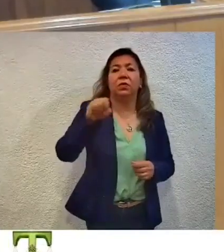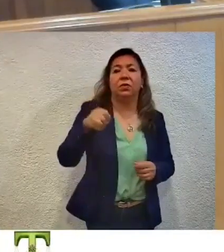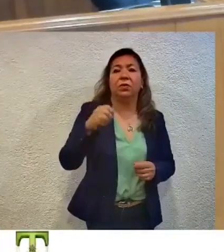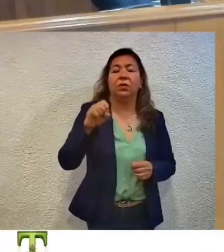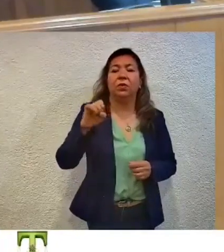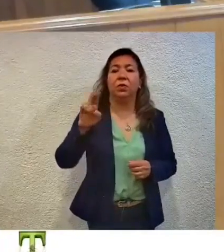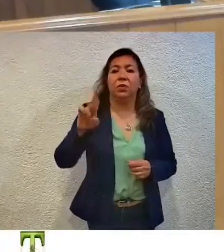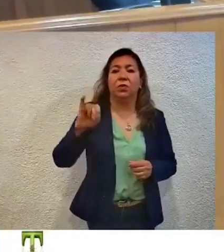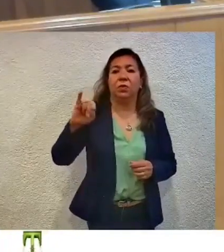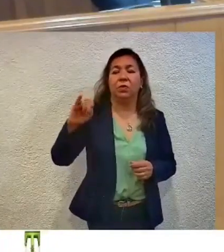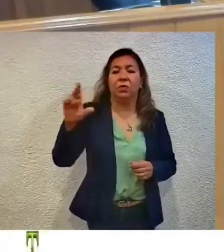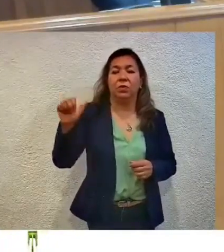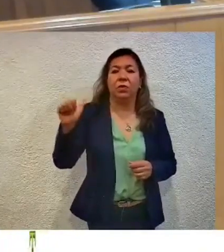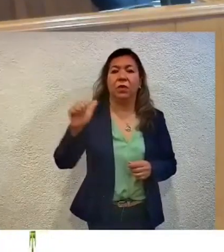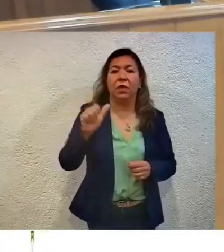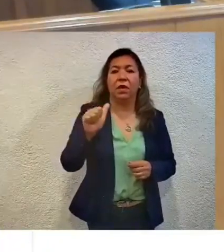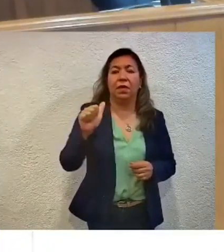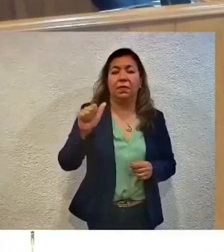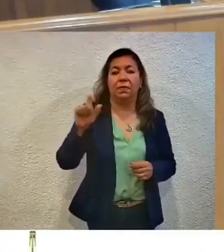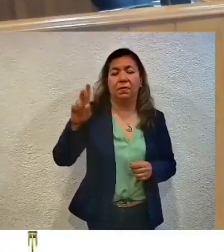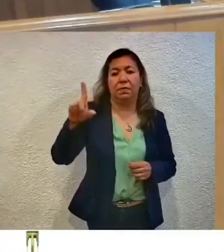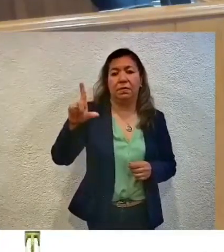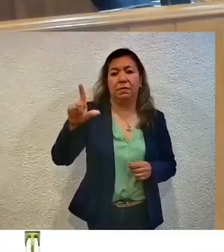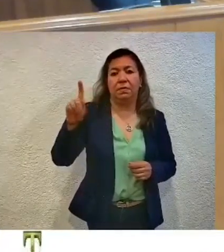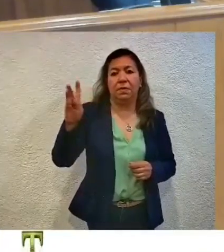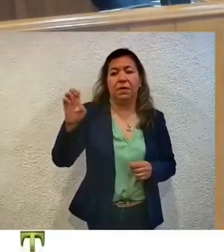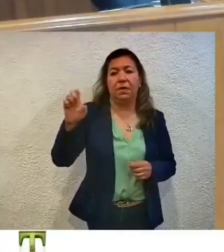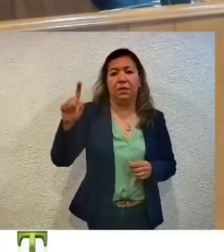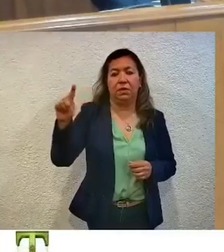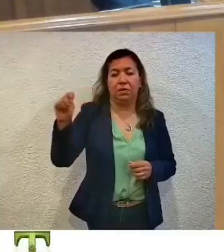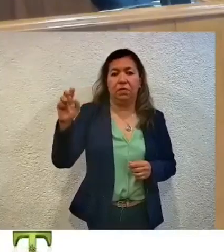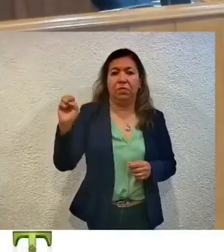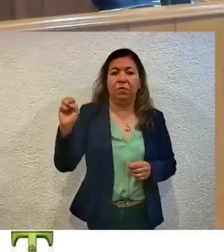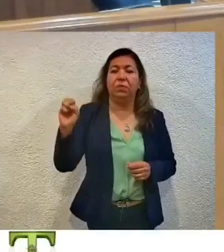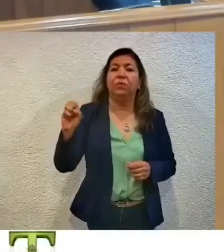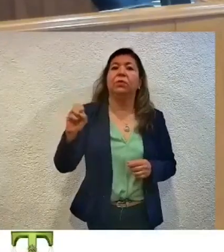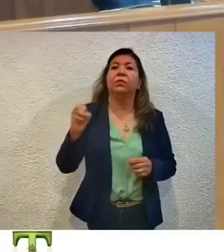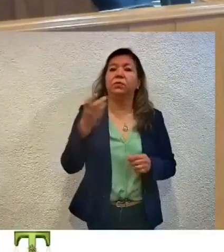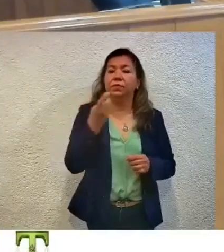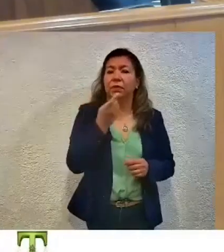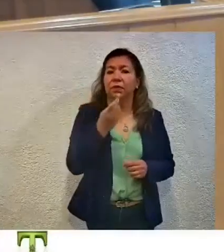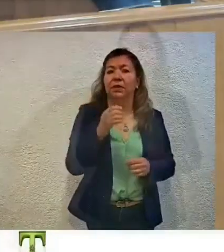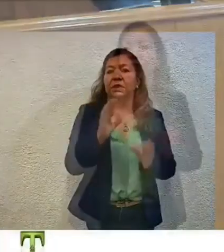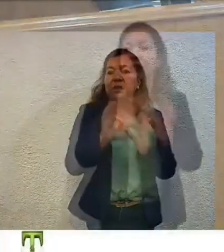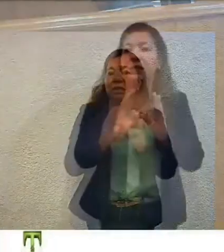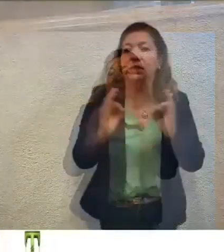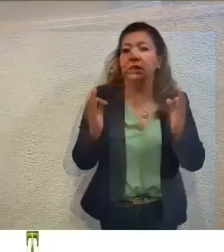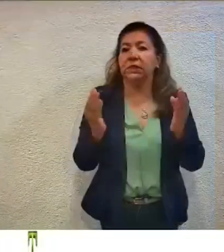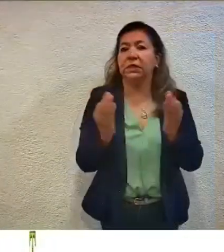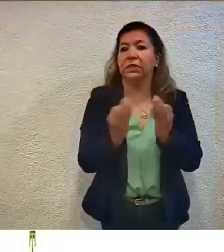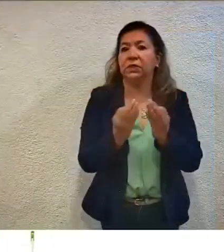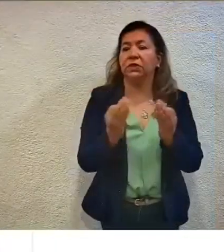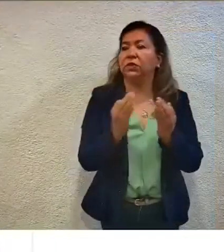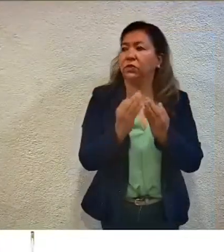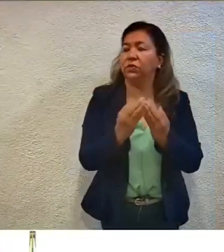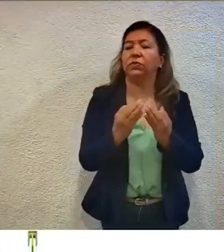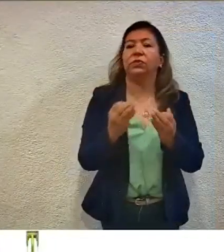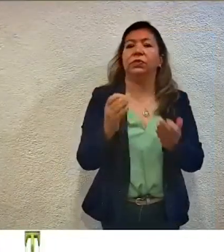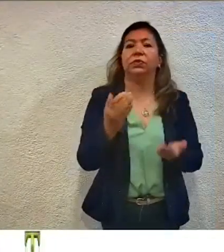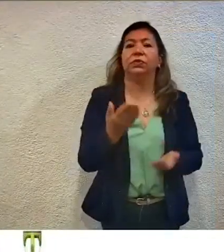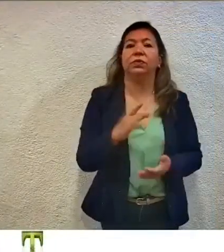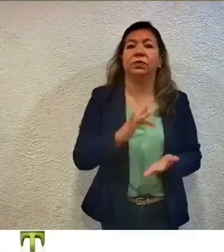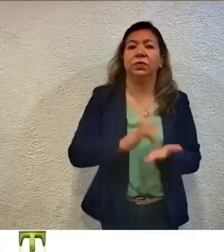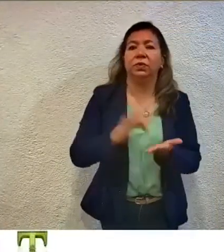Alberto Galarza Castro, de conformidad con los razonamientos vertidos en la presente resolución. Es la cuenta del asunto, magistradas,